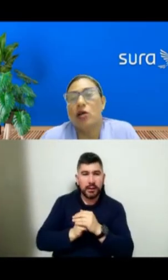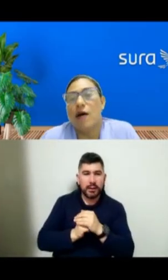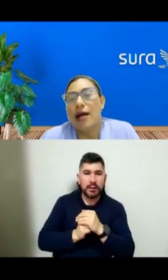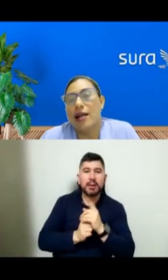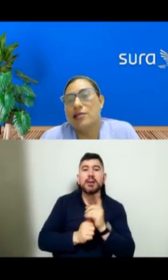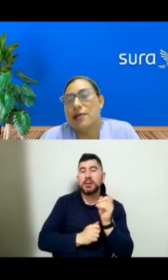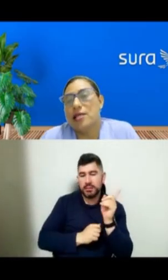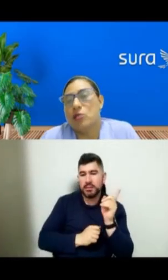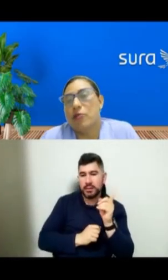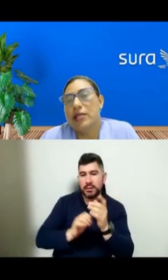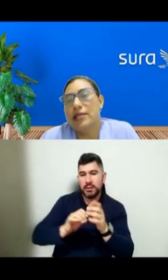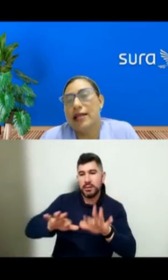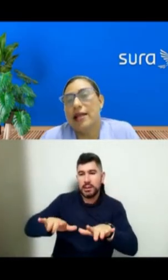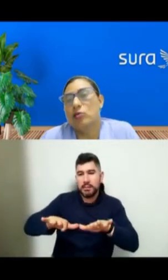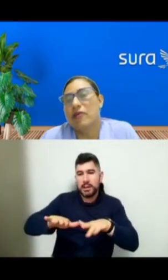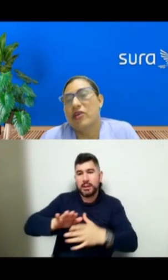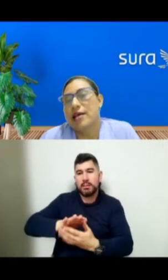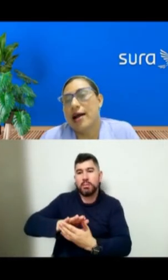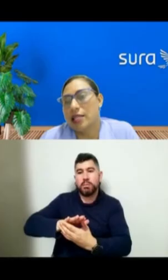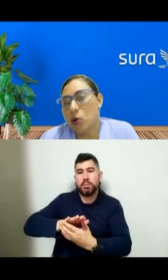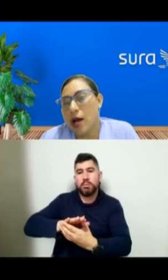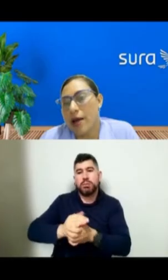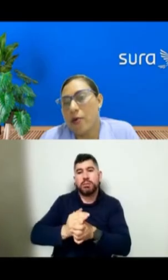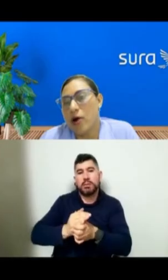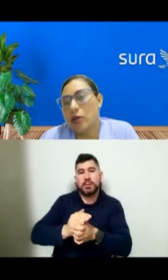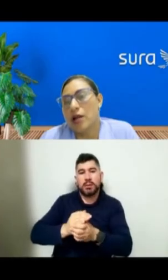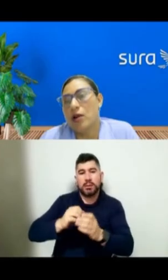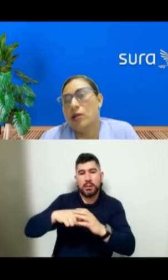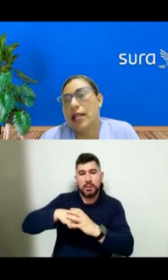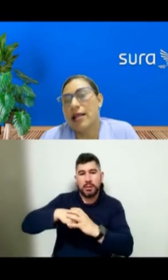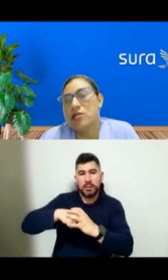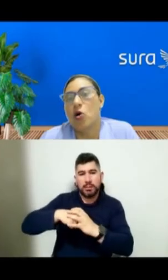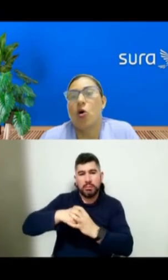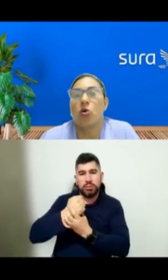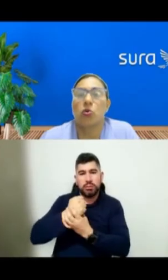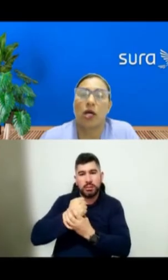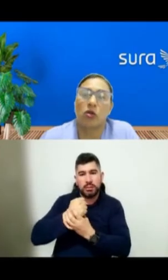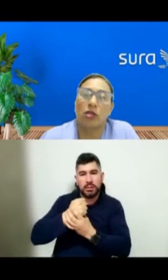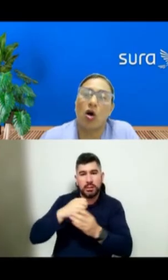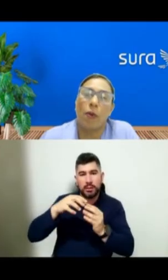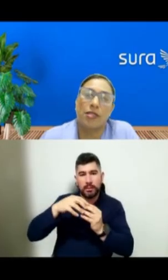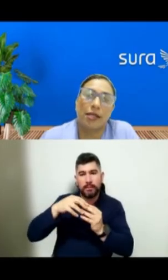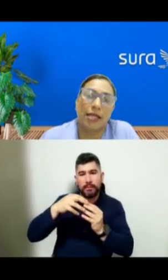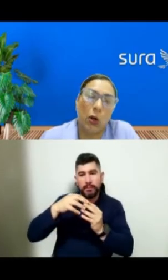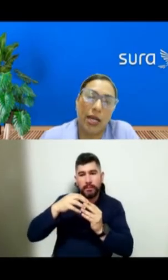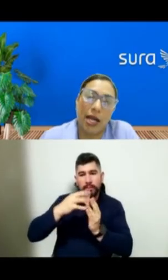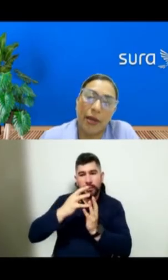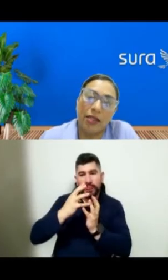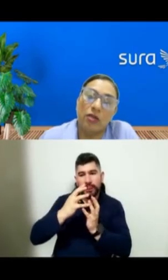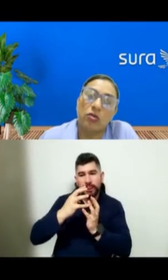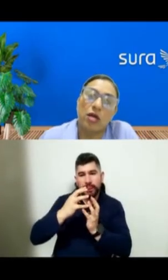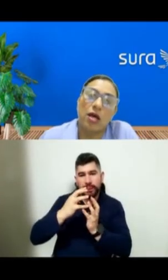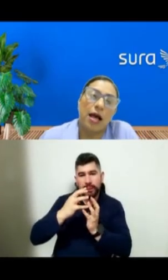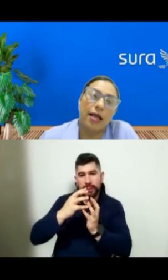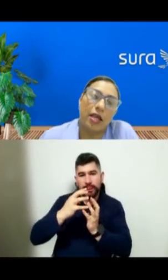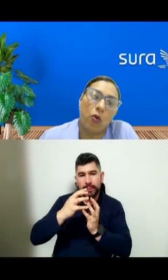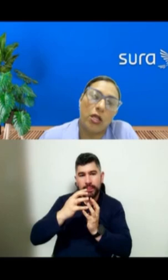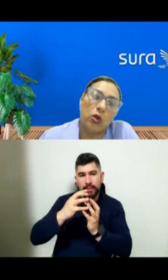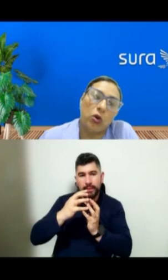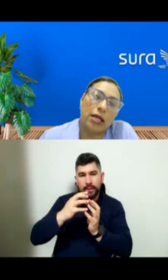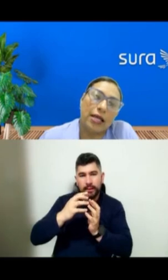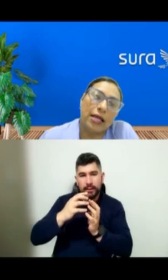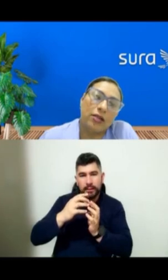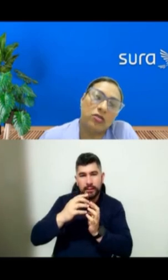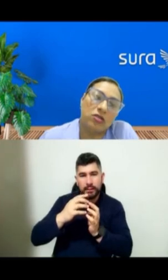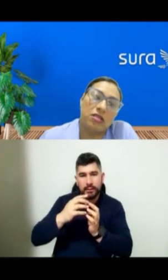esguince, que nos habla que es la separación momentánea de las superficies articulares provocando la lesión o ruptura total o parcial de los ligamentos.